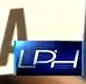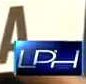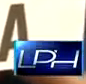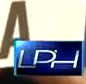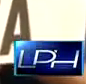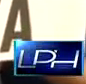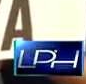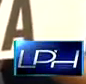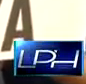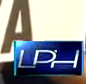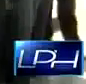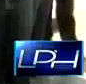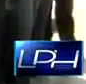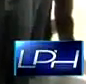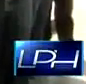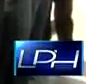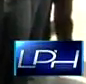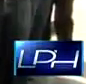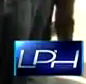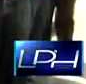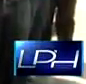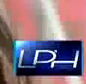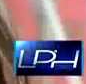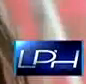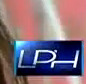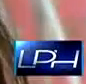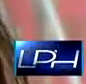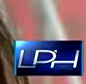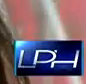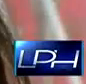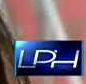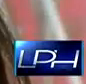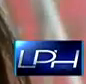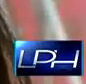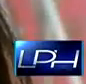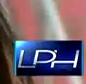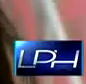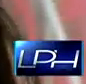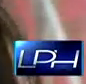despida con un mensaje de paz para Venezuela.